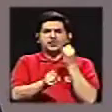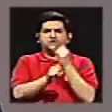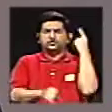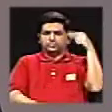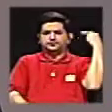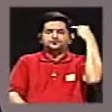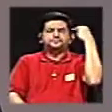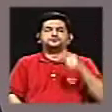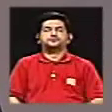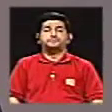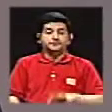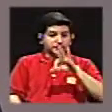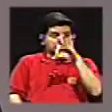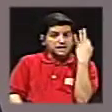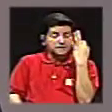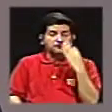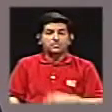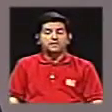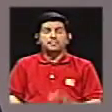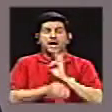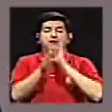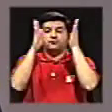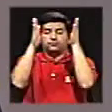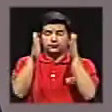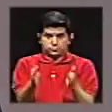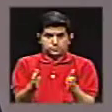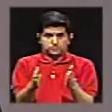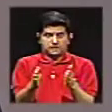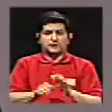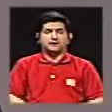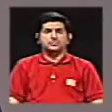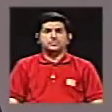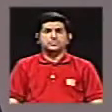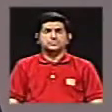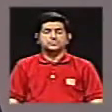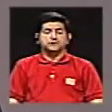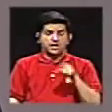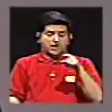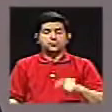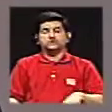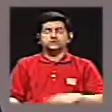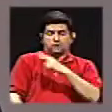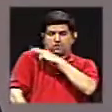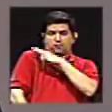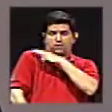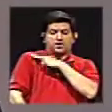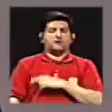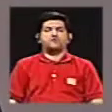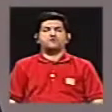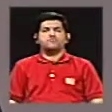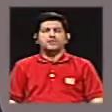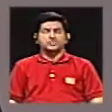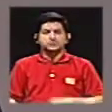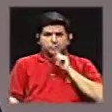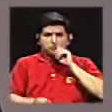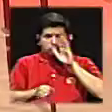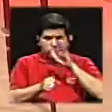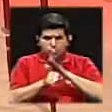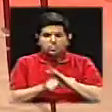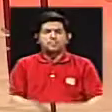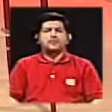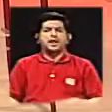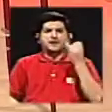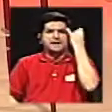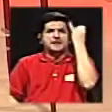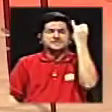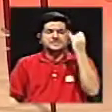Estado para que sus funcionarios en calidad de jerarcas actúen en consonancia con lo que son los